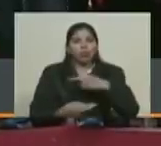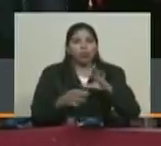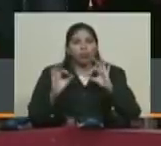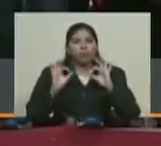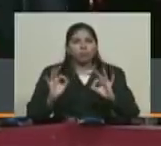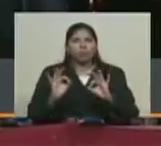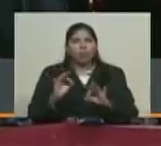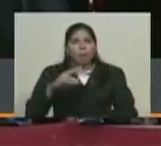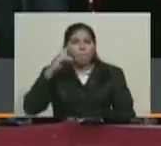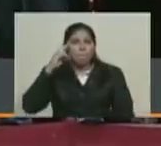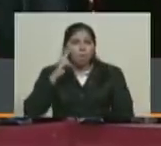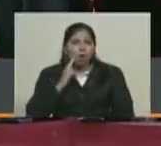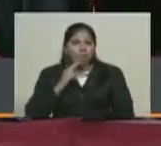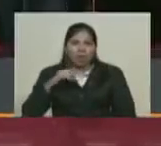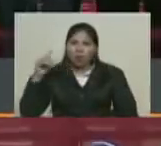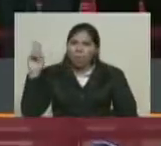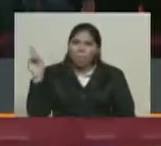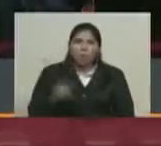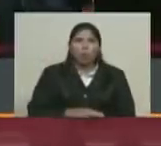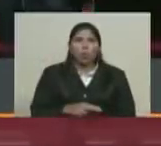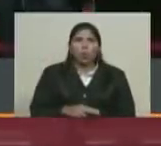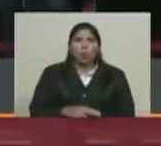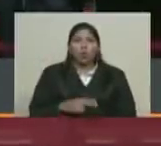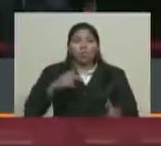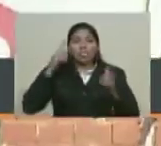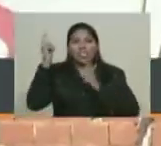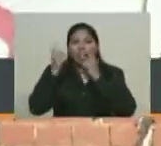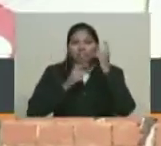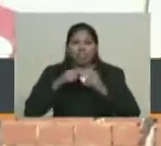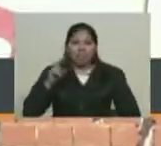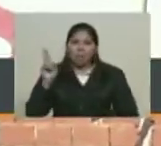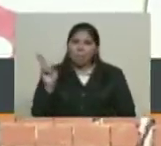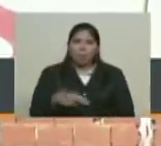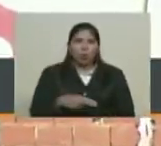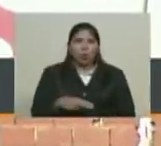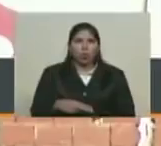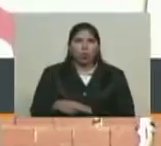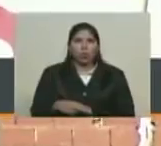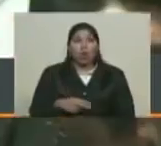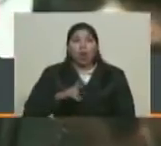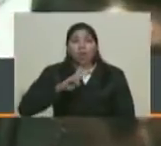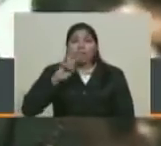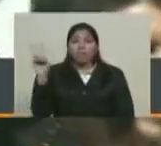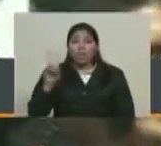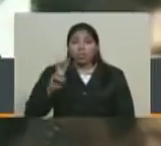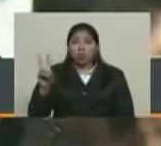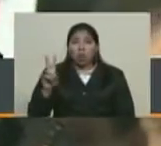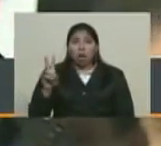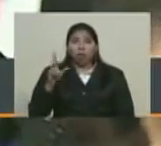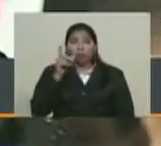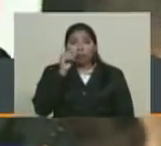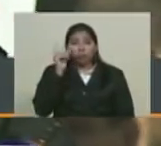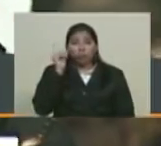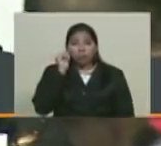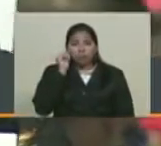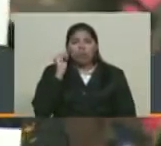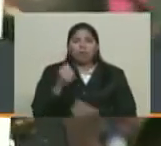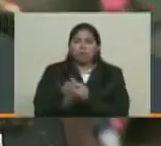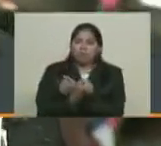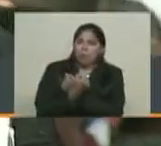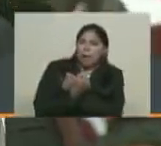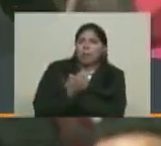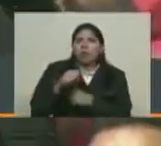los bolivarianos, los chavistas, los venezolanos y las venezolanas que amamos este